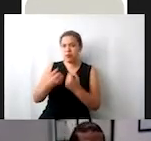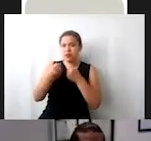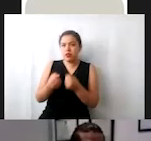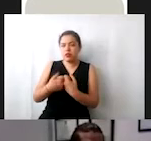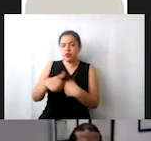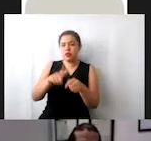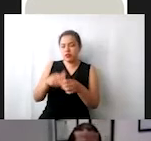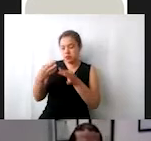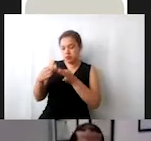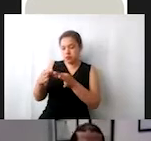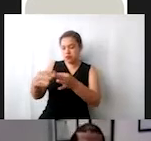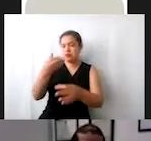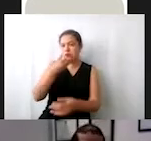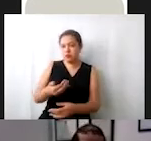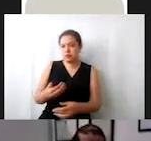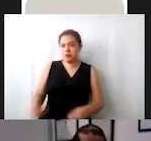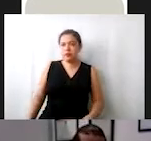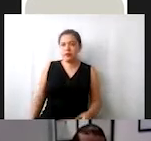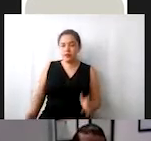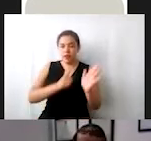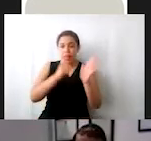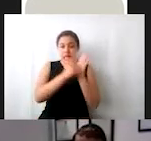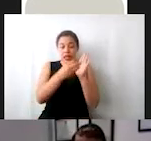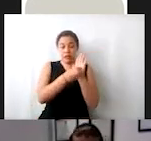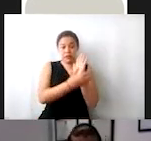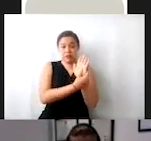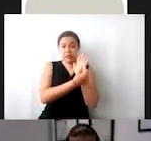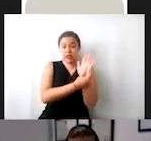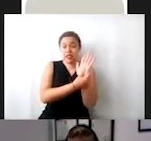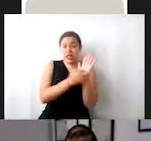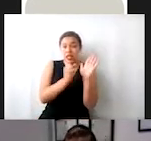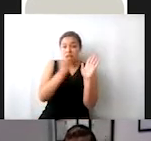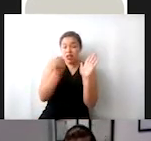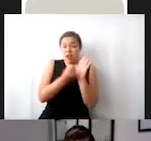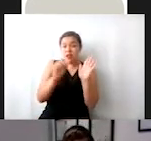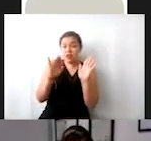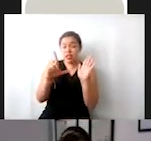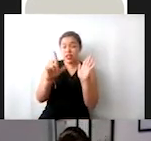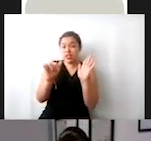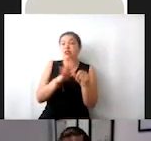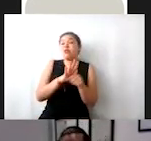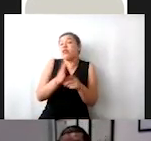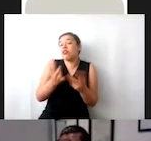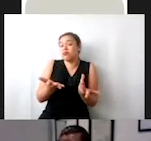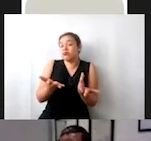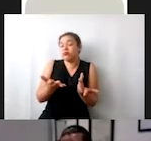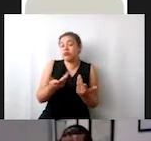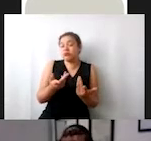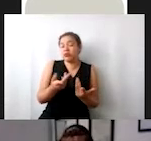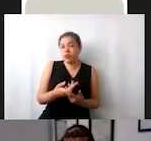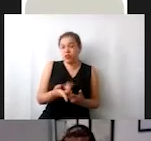Aquí la ley no señala qué tipo de obligaciones fiscales, porque uno pensaría, bueno, es que no he